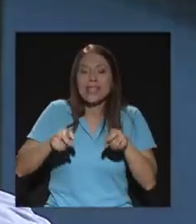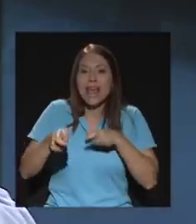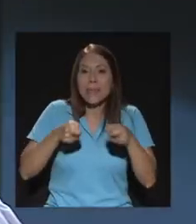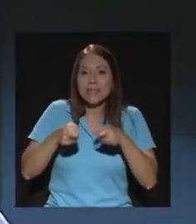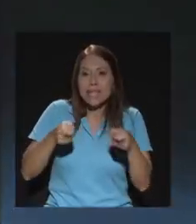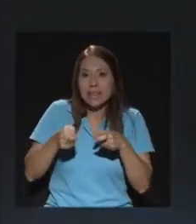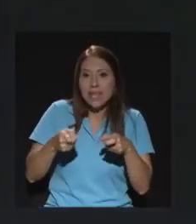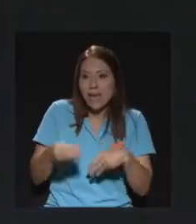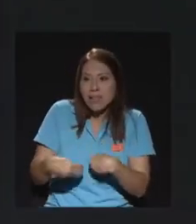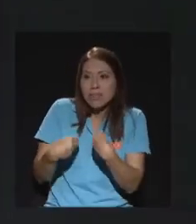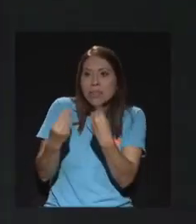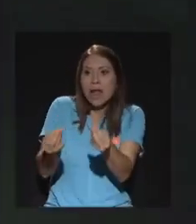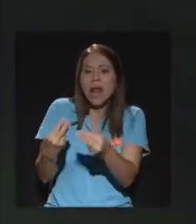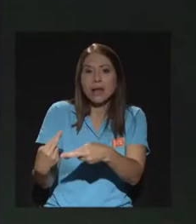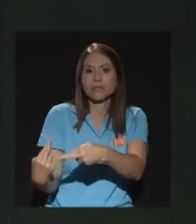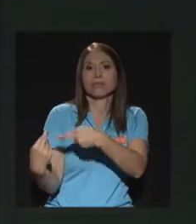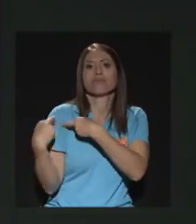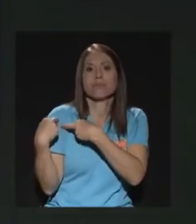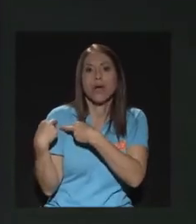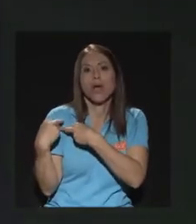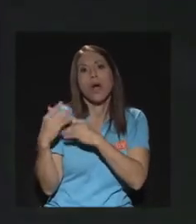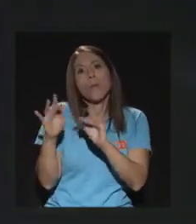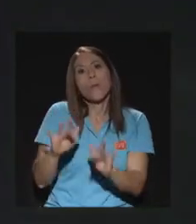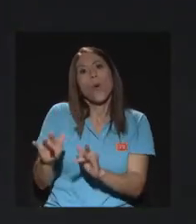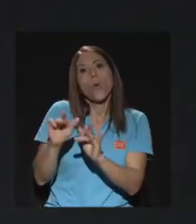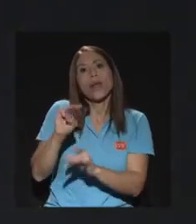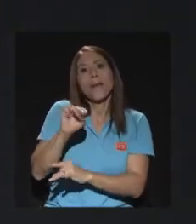Mario Alfaro, director del SINAR,